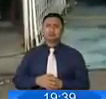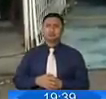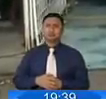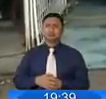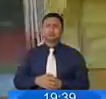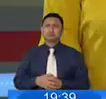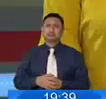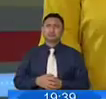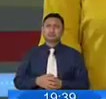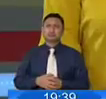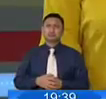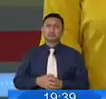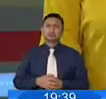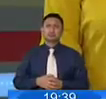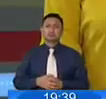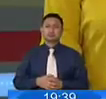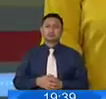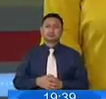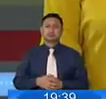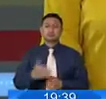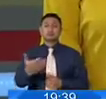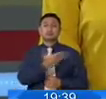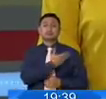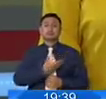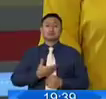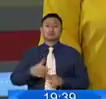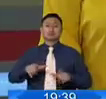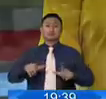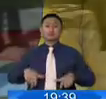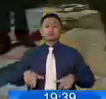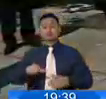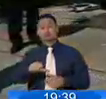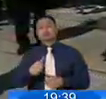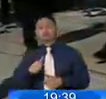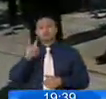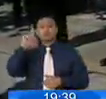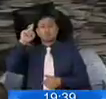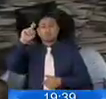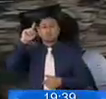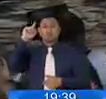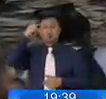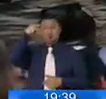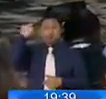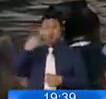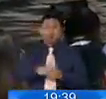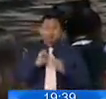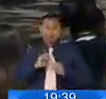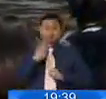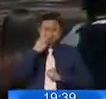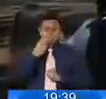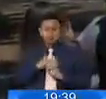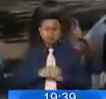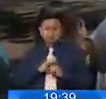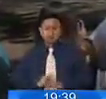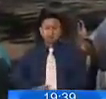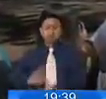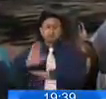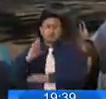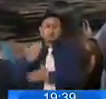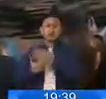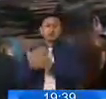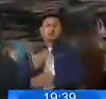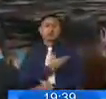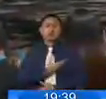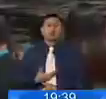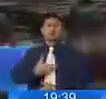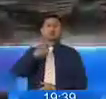Sofía Vintimilla. El primer mandatario Lenín Moreno junto a otros gobernantes presenciaron la ceremonia de posesión del nuevo